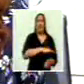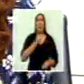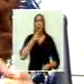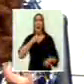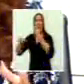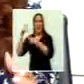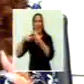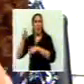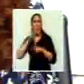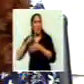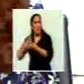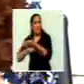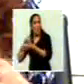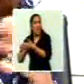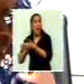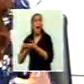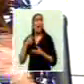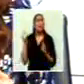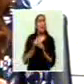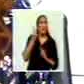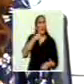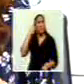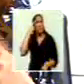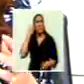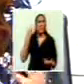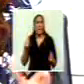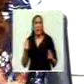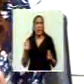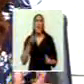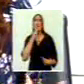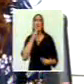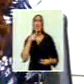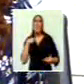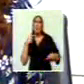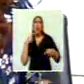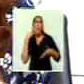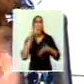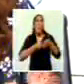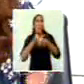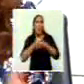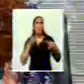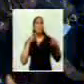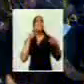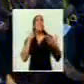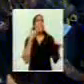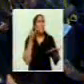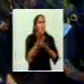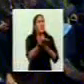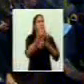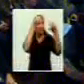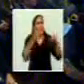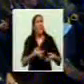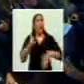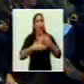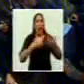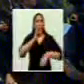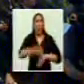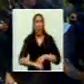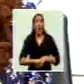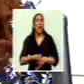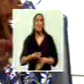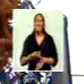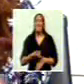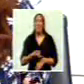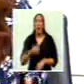porque se dice, bueno, no, si nos enfrentamos a tal o cual, nos puede pasar, por favor. Lo peor que le puede pasar a un